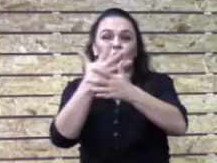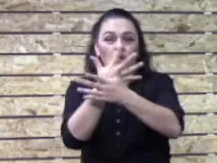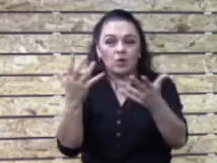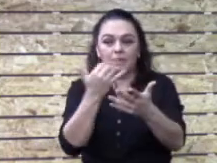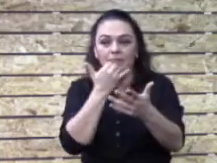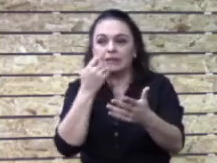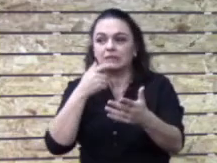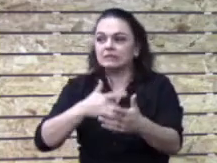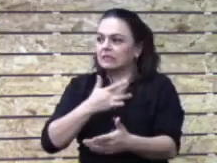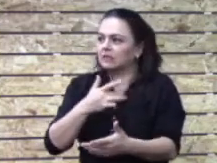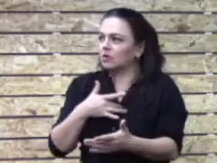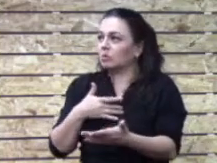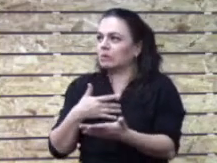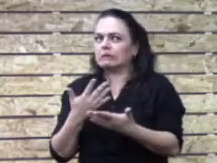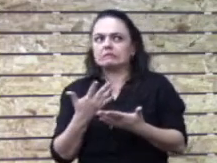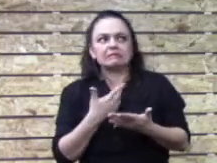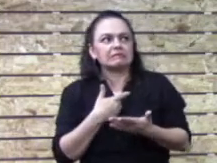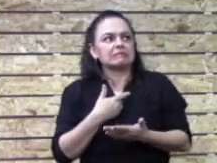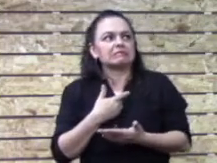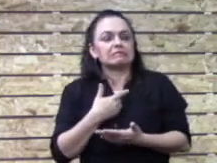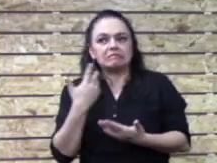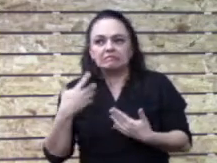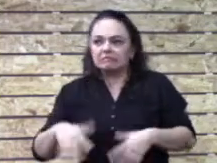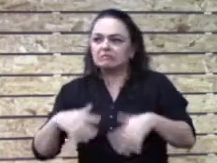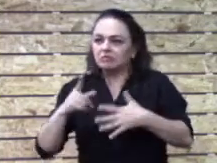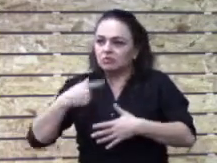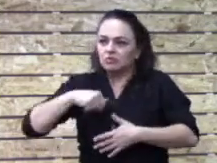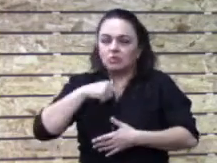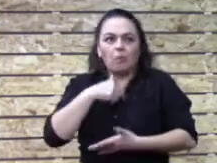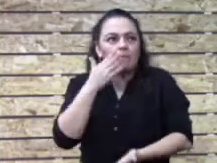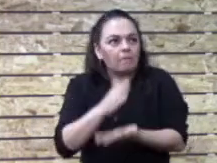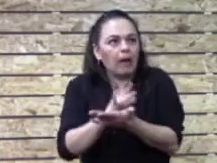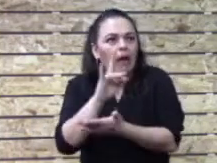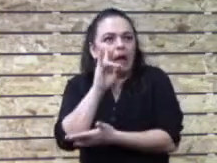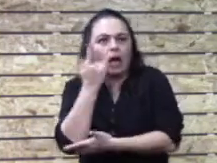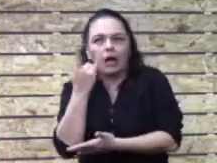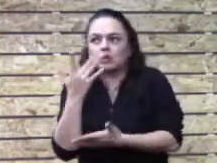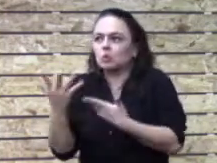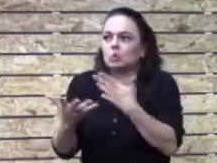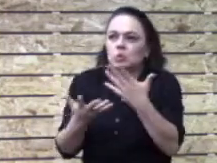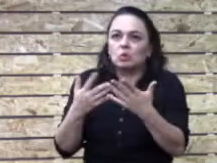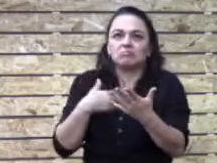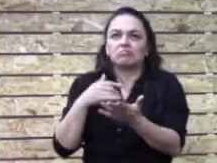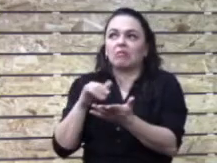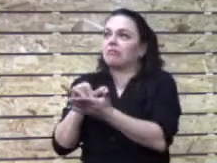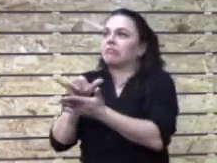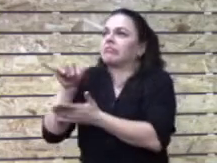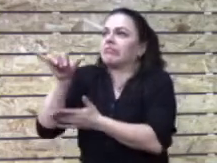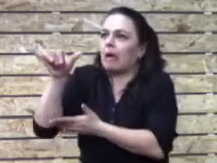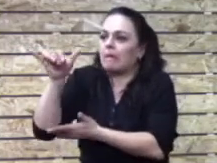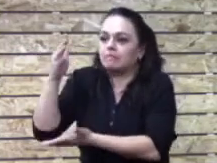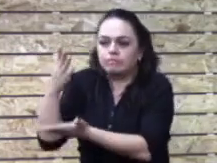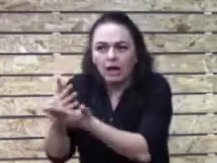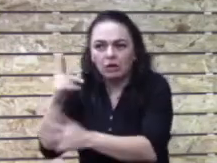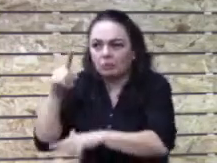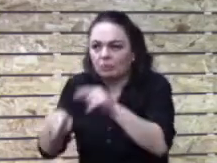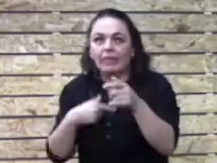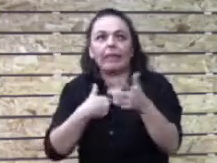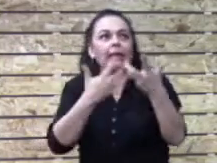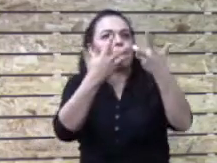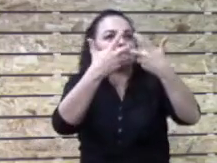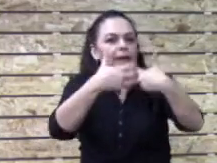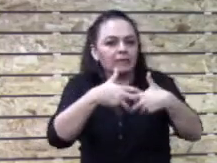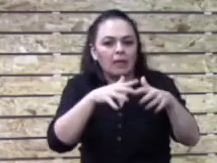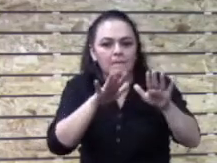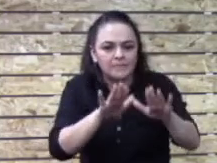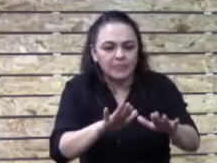generación. Somos conscientes de que cualquier cosa puede paralizar viajes, empresas, sueños,